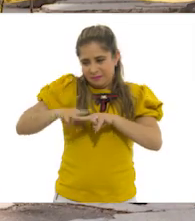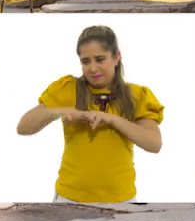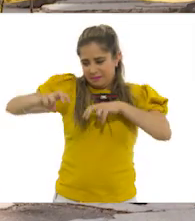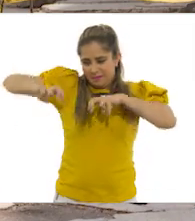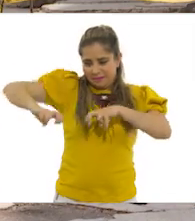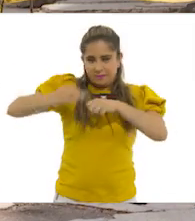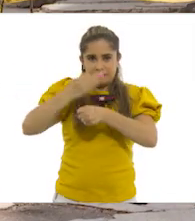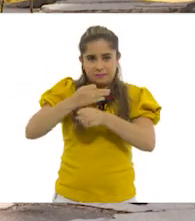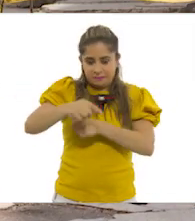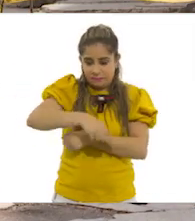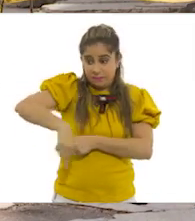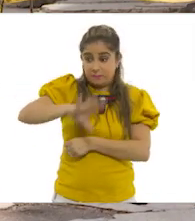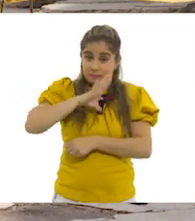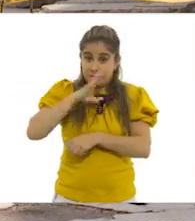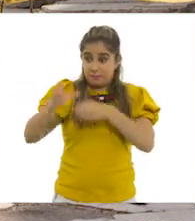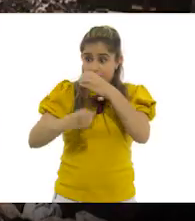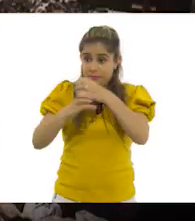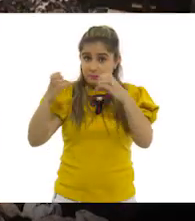sentados, hay más cosas?